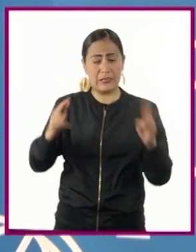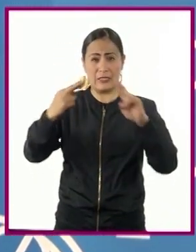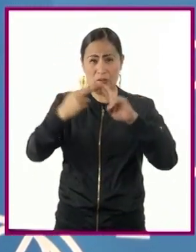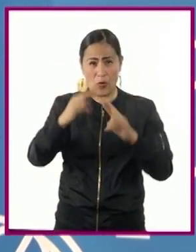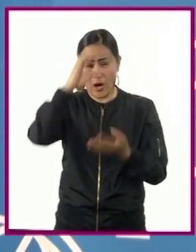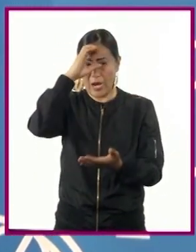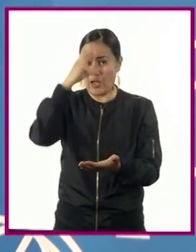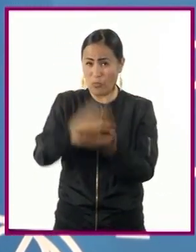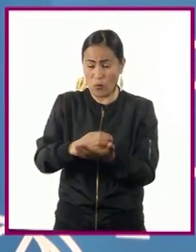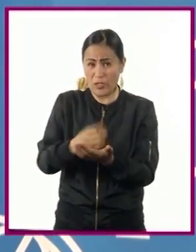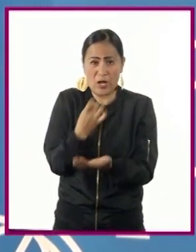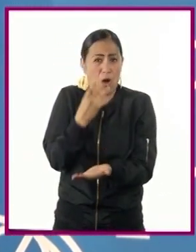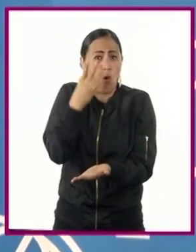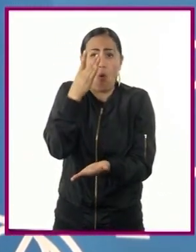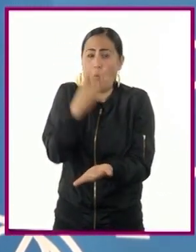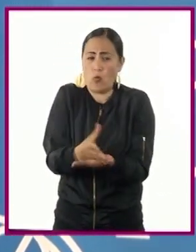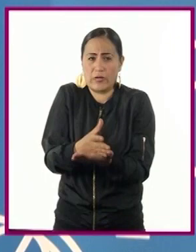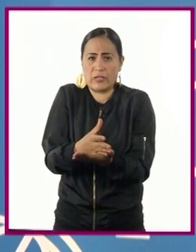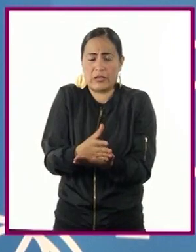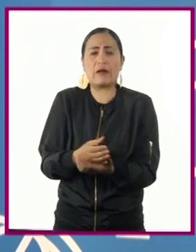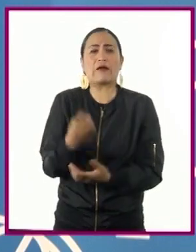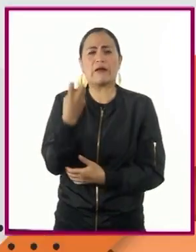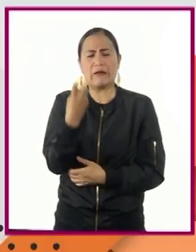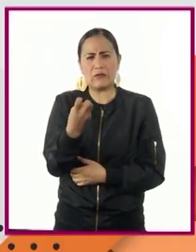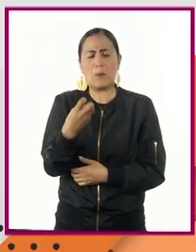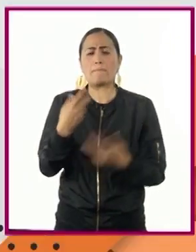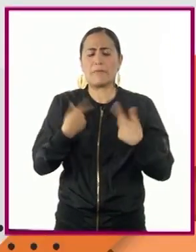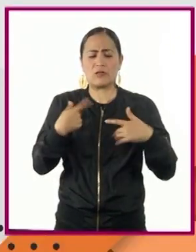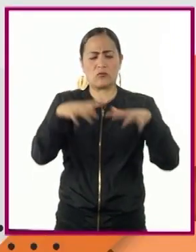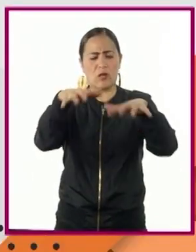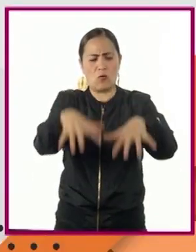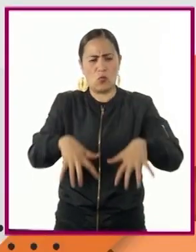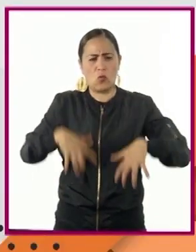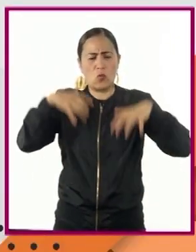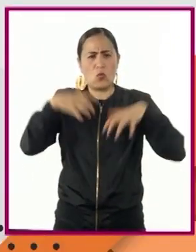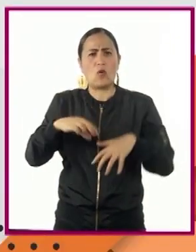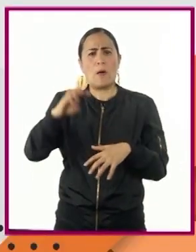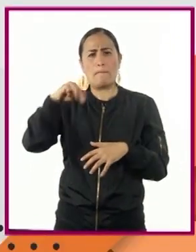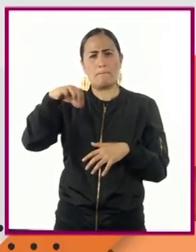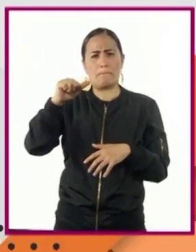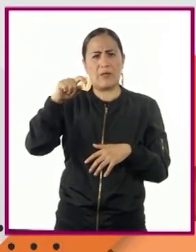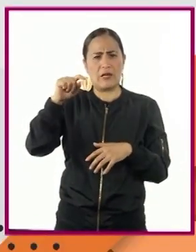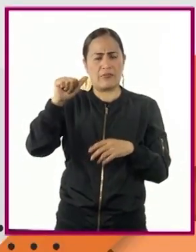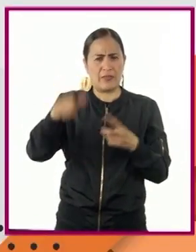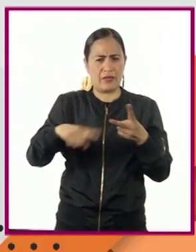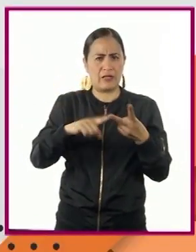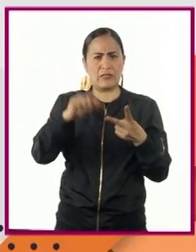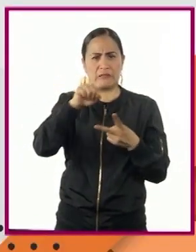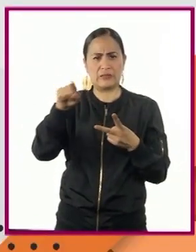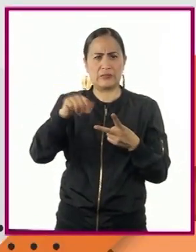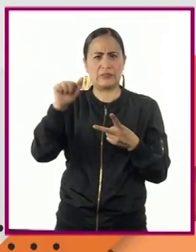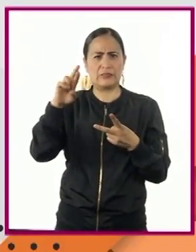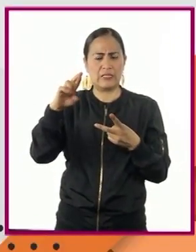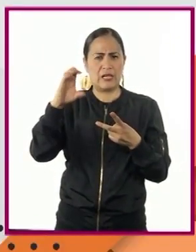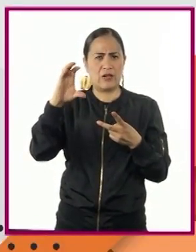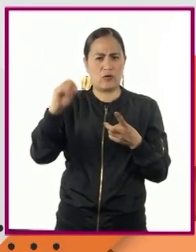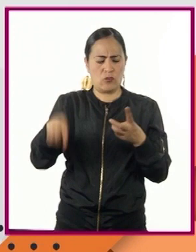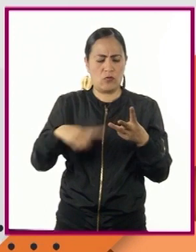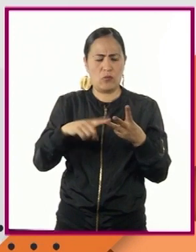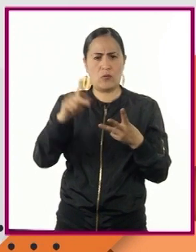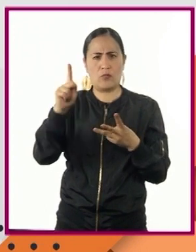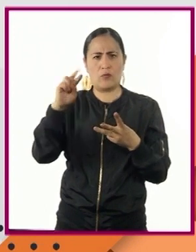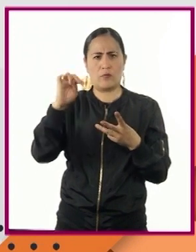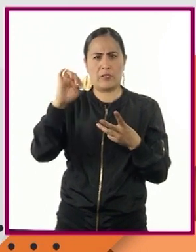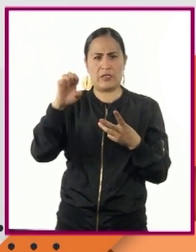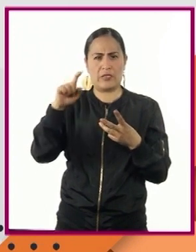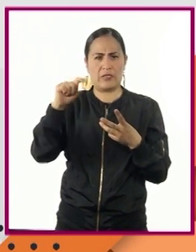A favor de la tolerancia religiosa hicieron uso de la tribuna José María Mata, Francisco Zarco, Guillermo Prieto, José